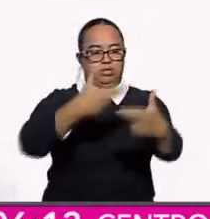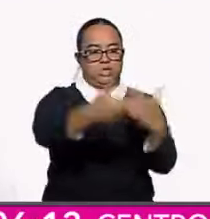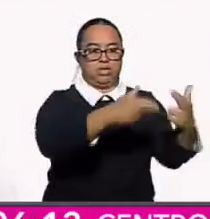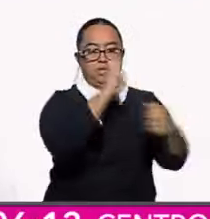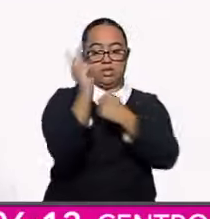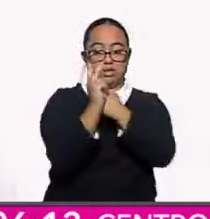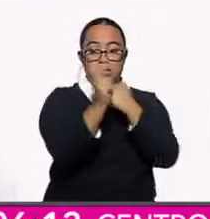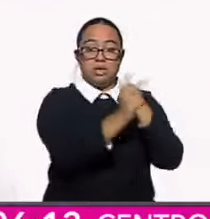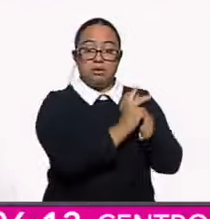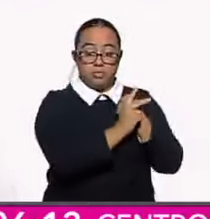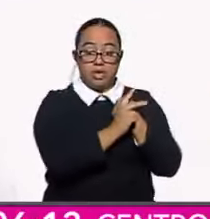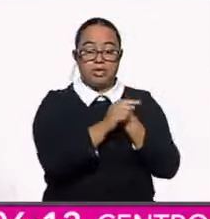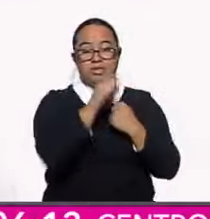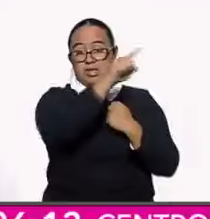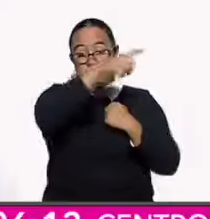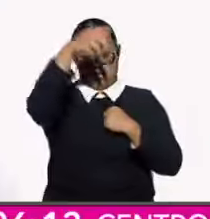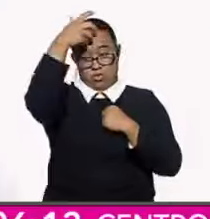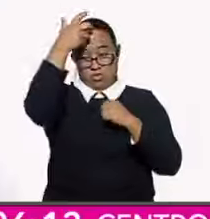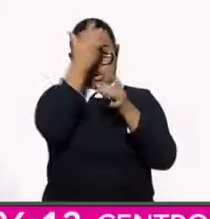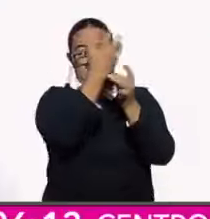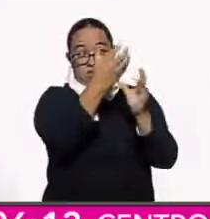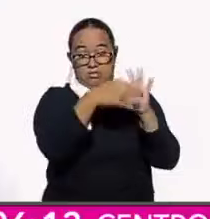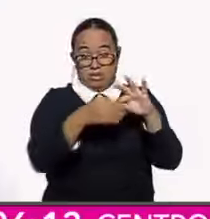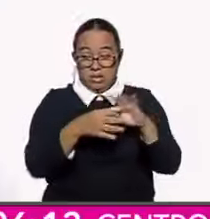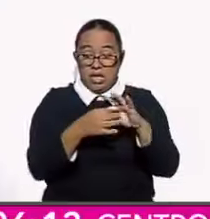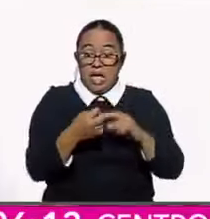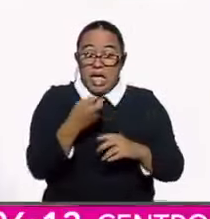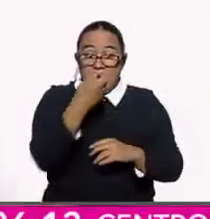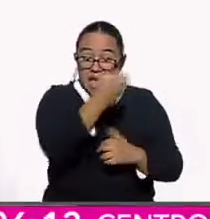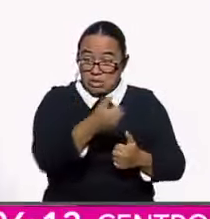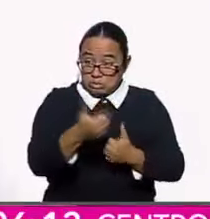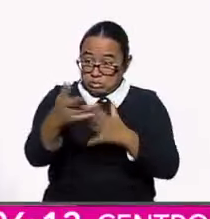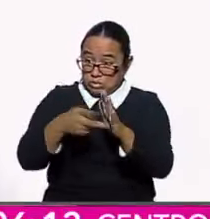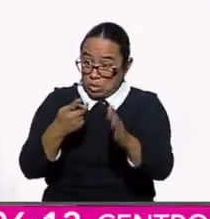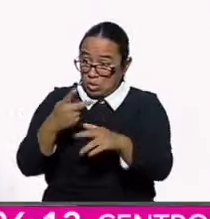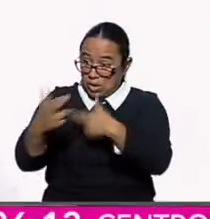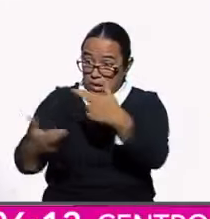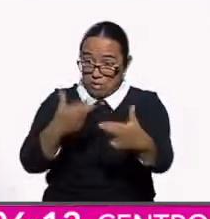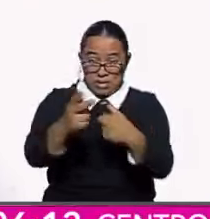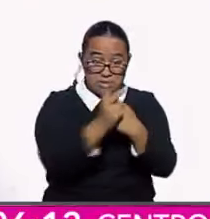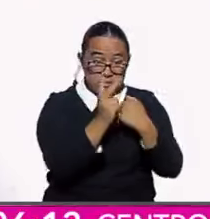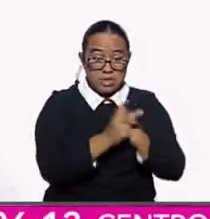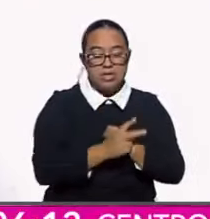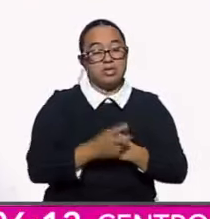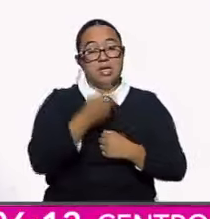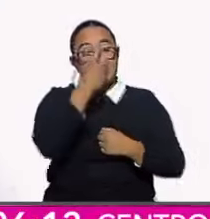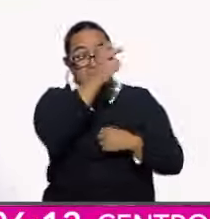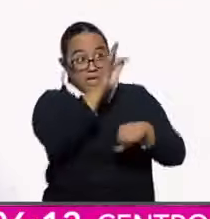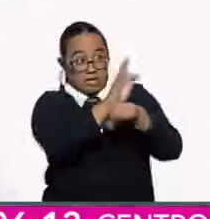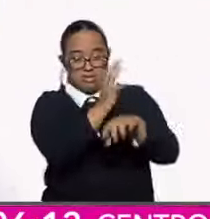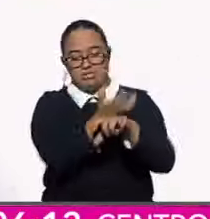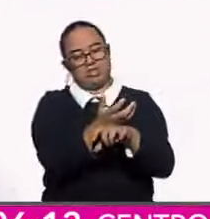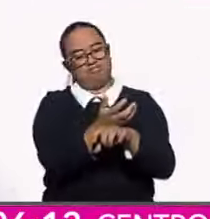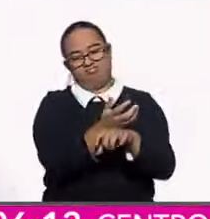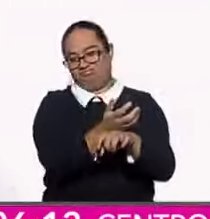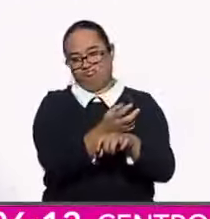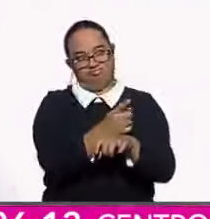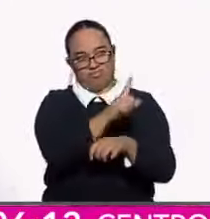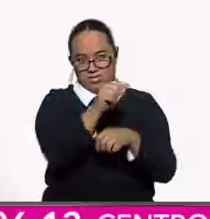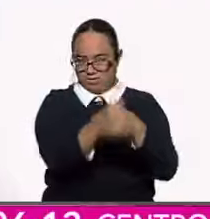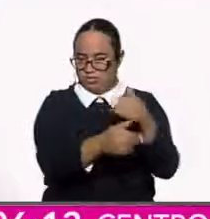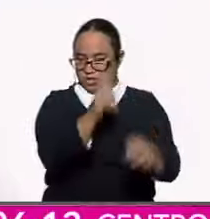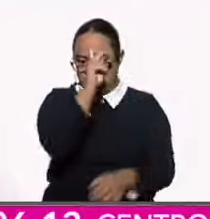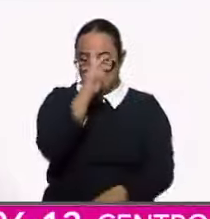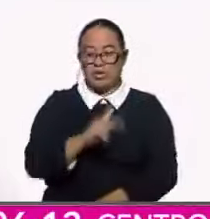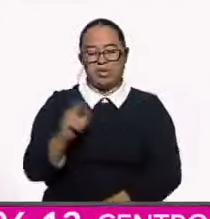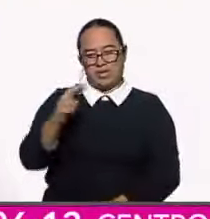en su segundo periodo como presidente, podrían ser desastrosas para la economía estadounidense. Ebrard recordó lo que sucedió